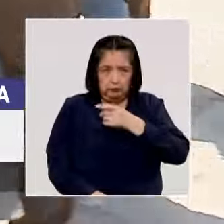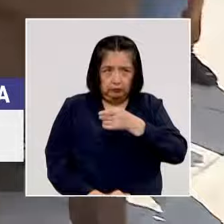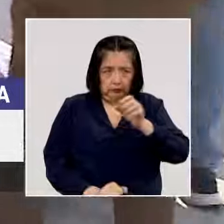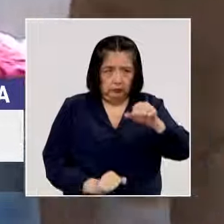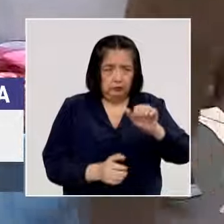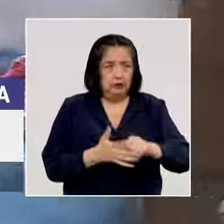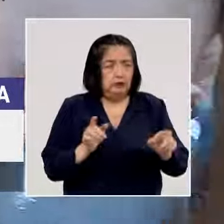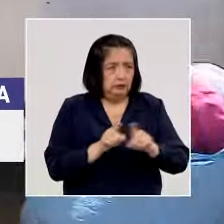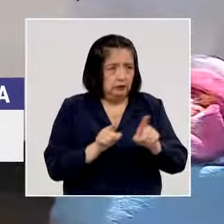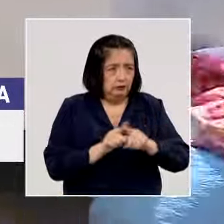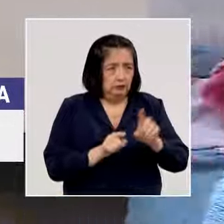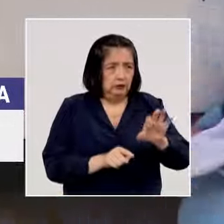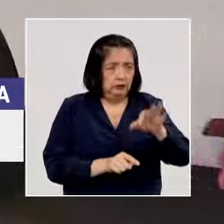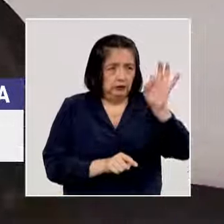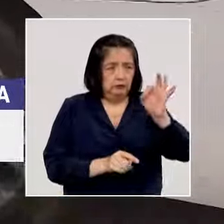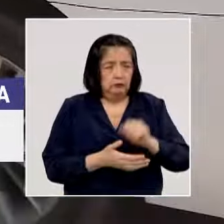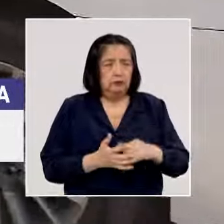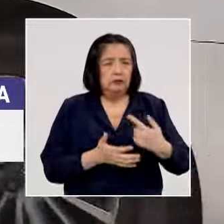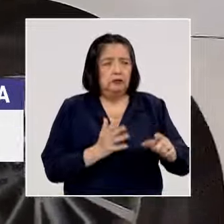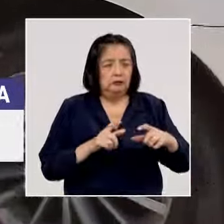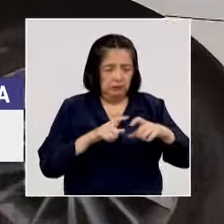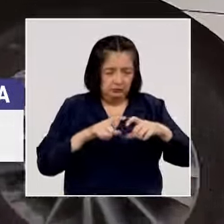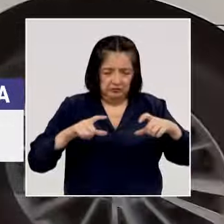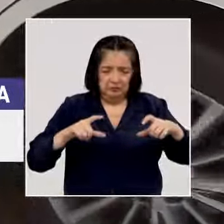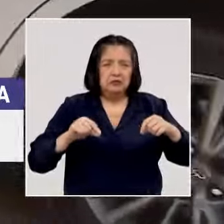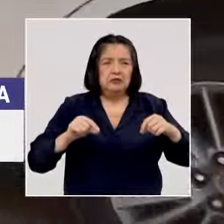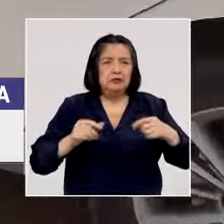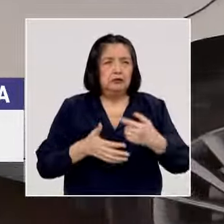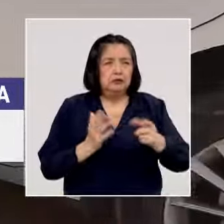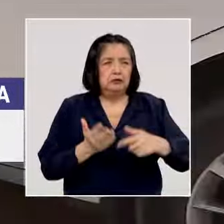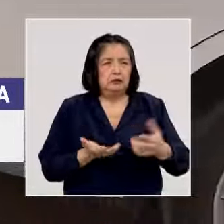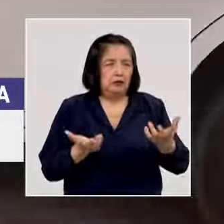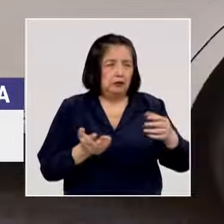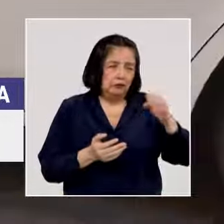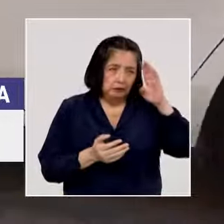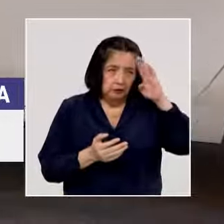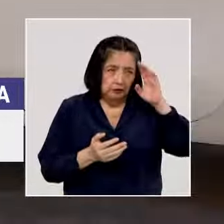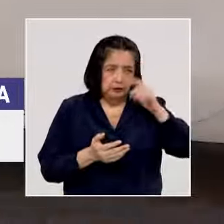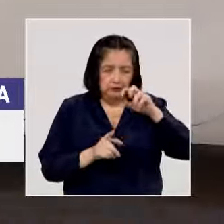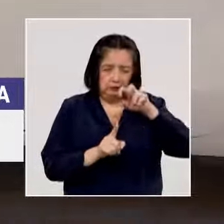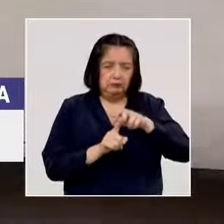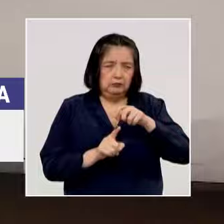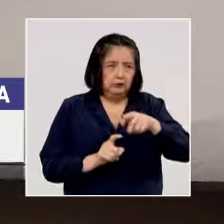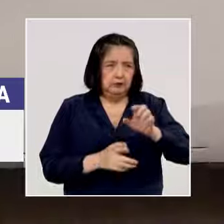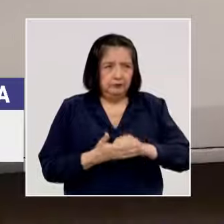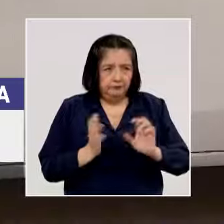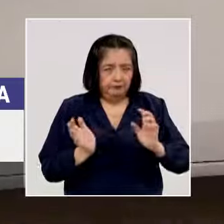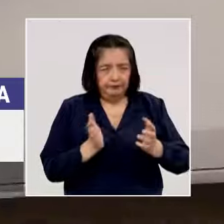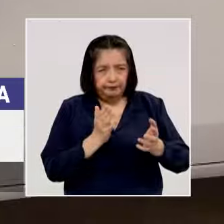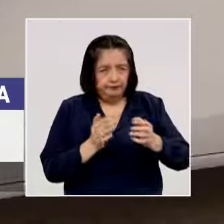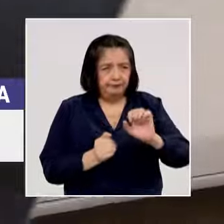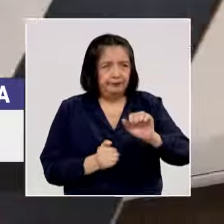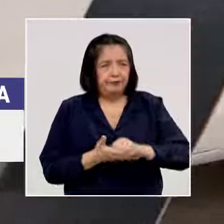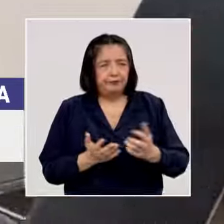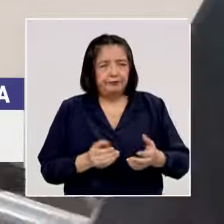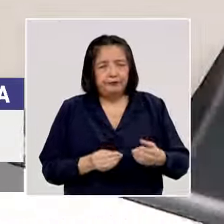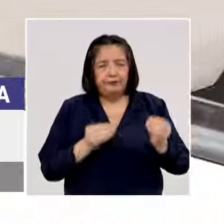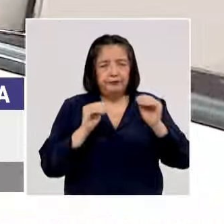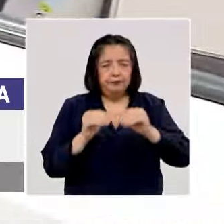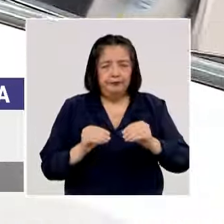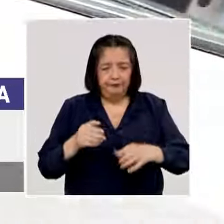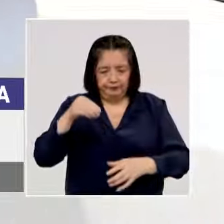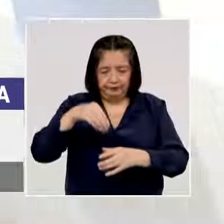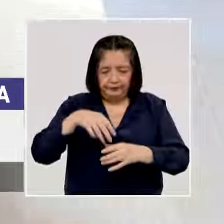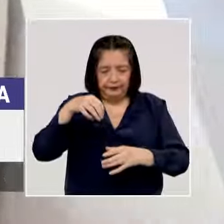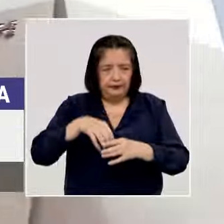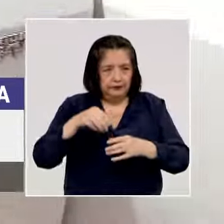González, también se encontraron una serie de vouchers, documentos que la policía ha digamos registrado y por supuesto colocado en una